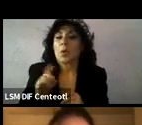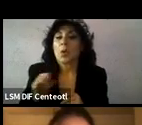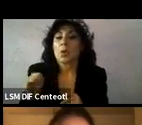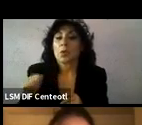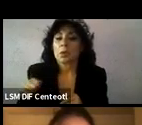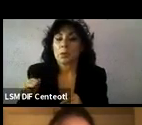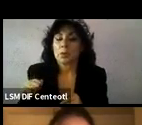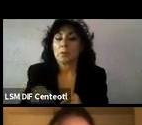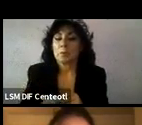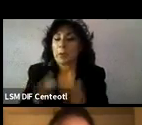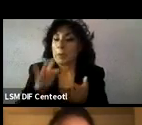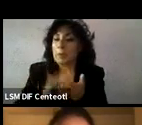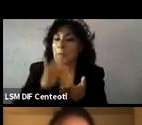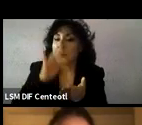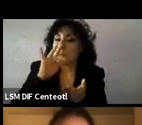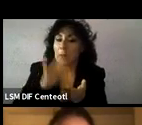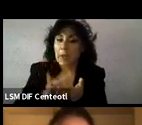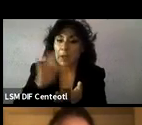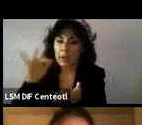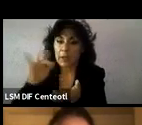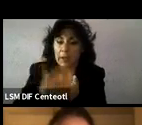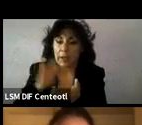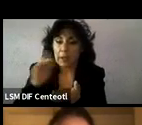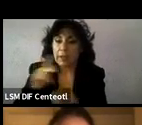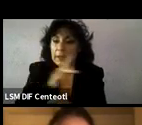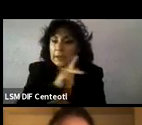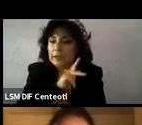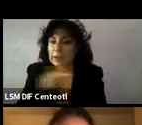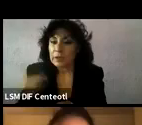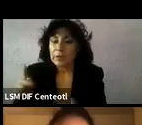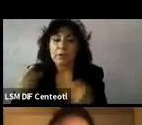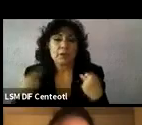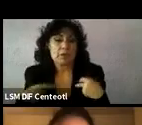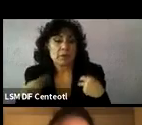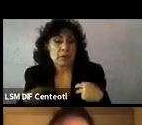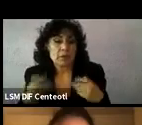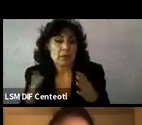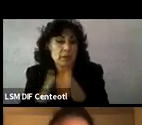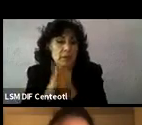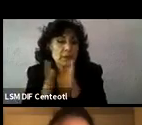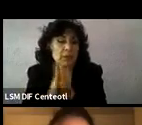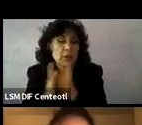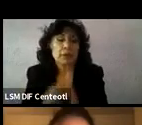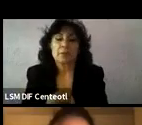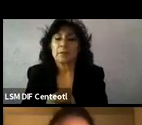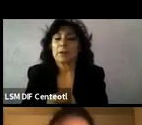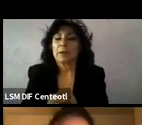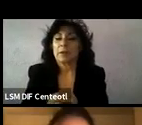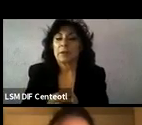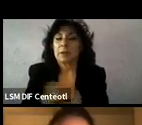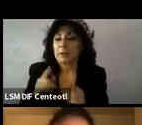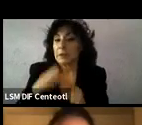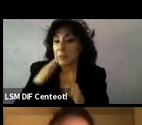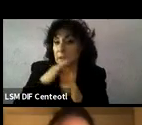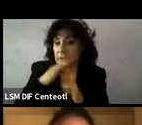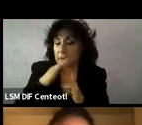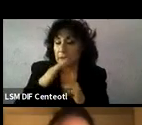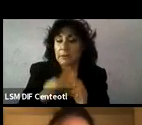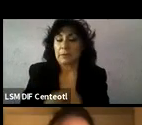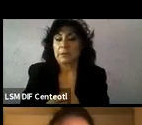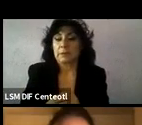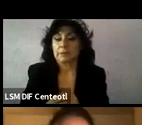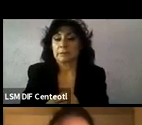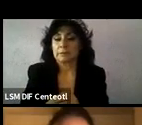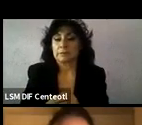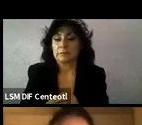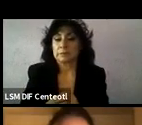Entonces, muchísimas gracias. Les agradecemos a todas las personas que están involucradas y que se han involucrado en esta mesa.